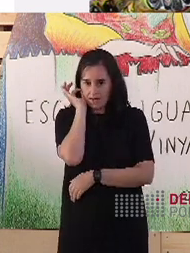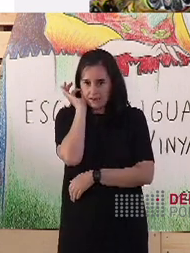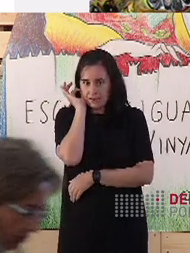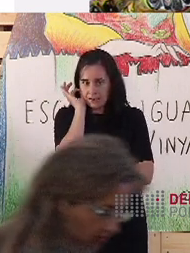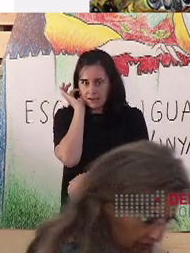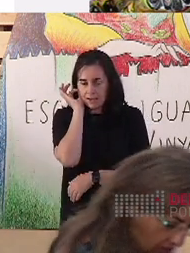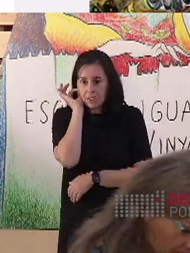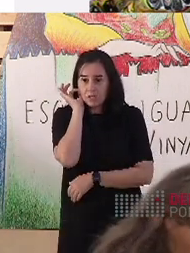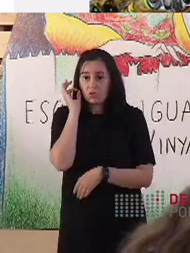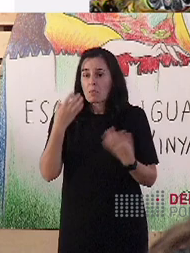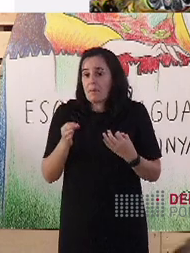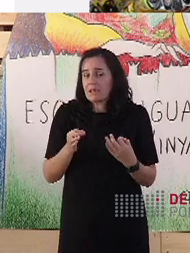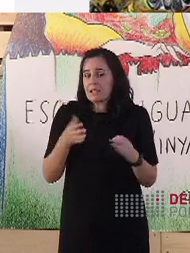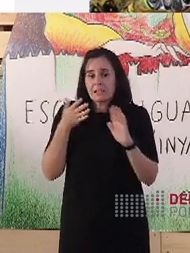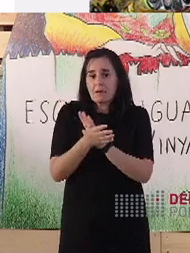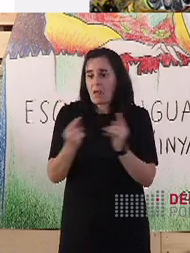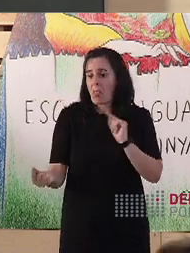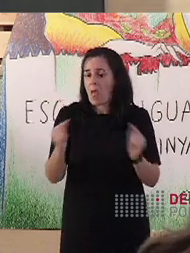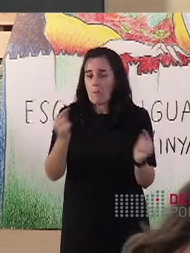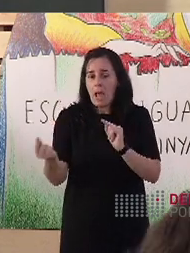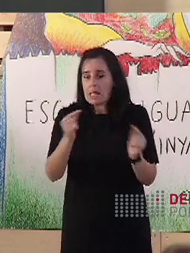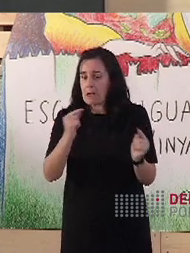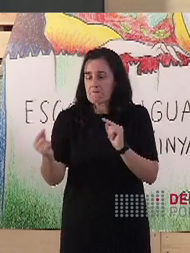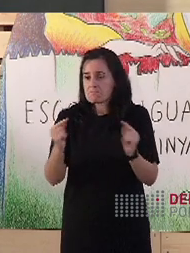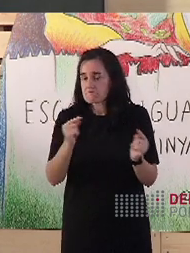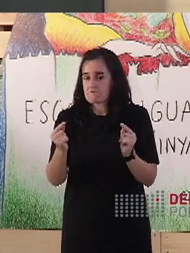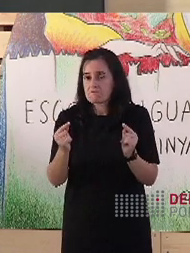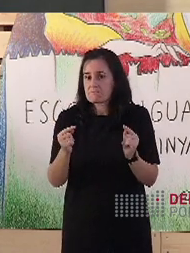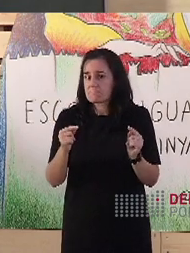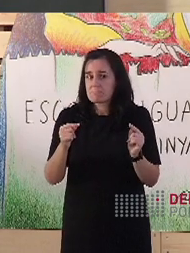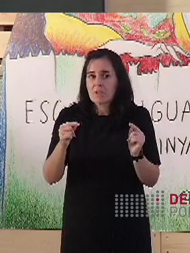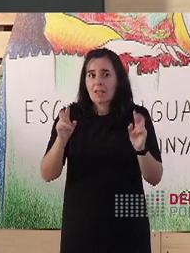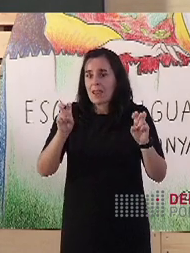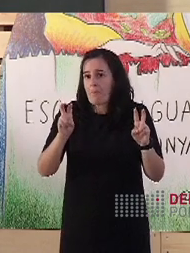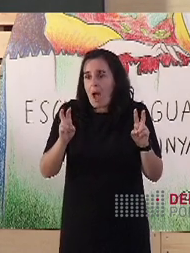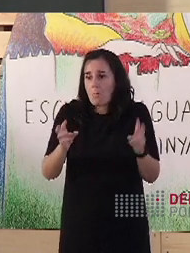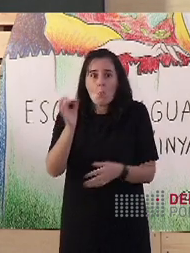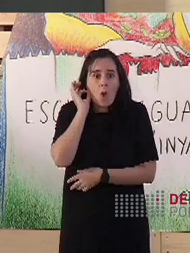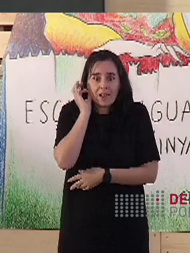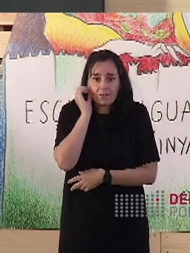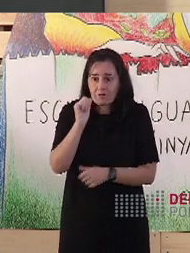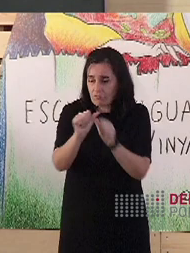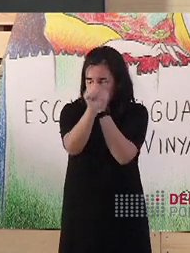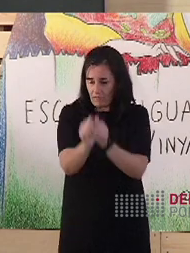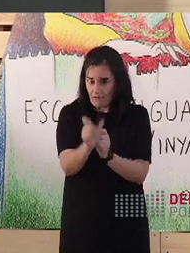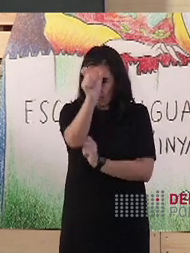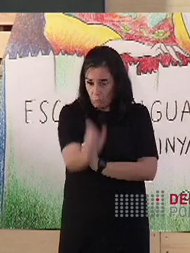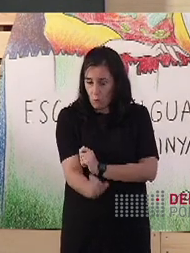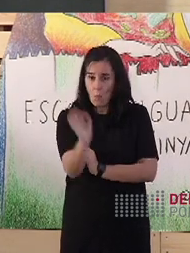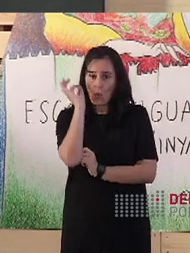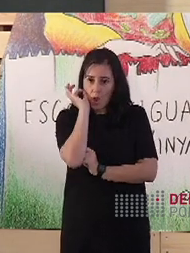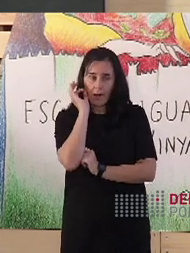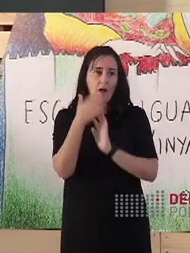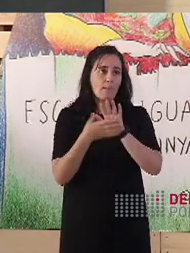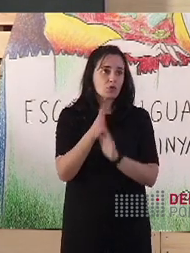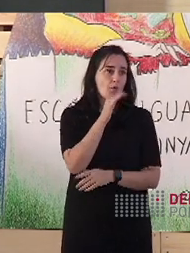normalmente siempre el debate está en torno, en sí mismo, a la mujer, a la figura de la mujer, cuando hablamos de violaciones, cuando hablamos